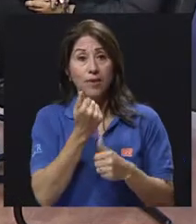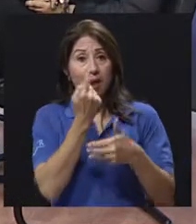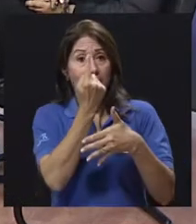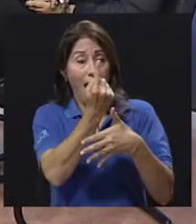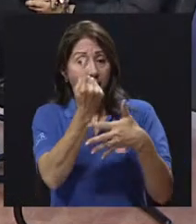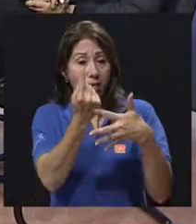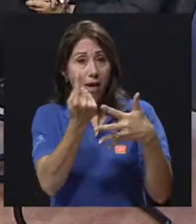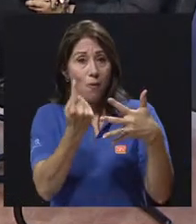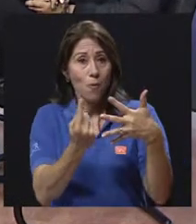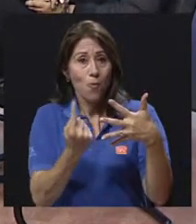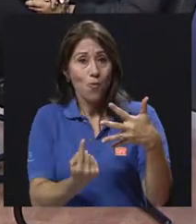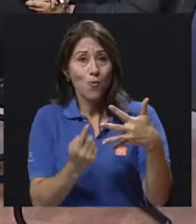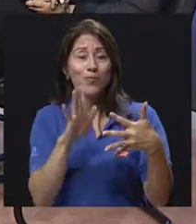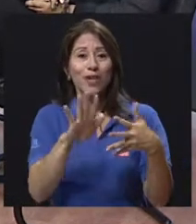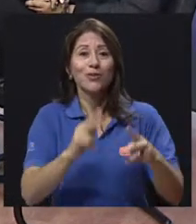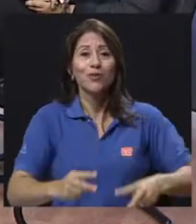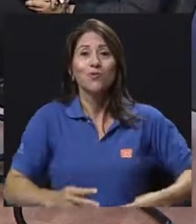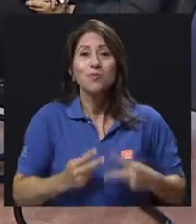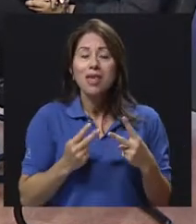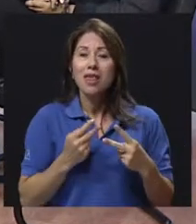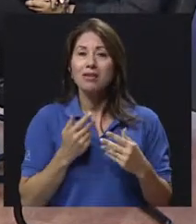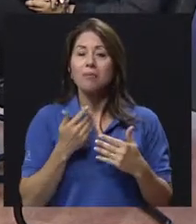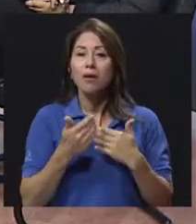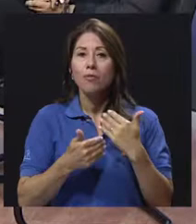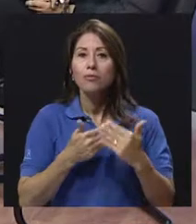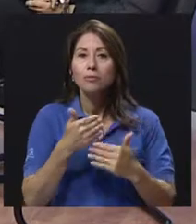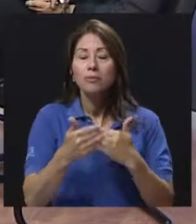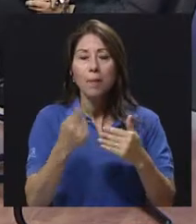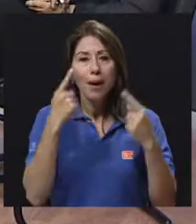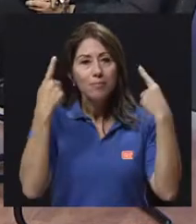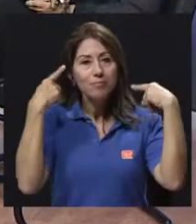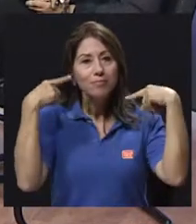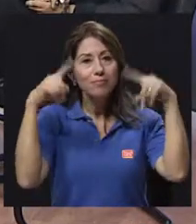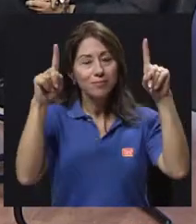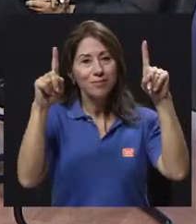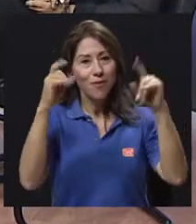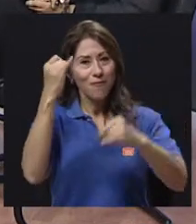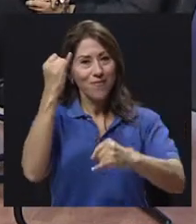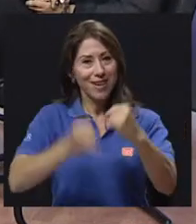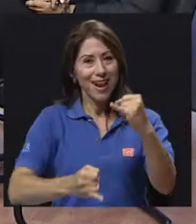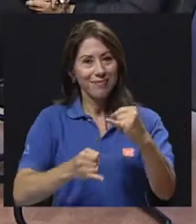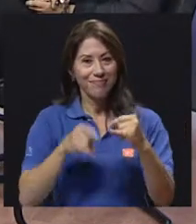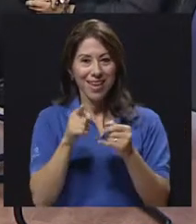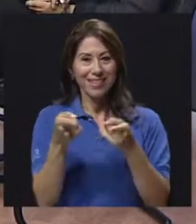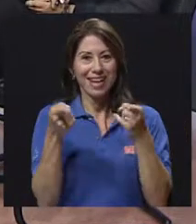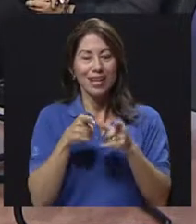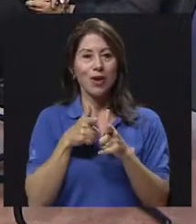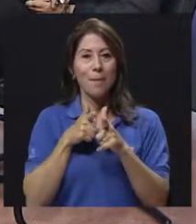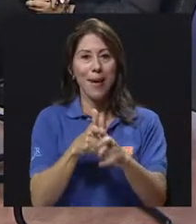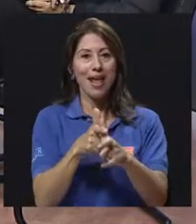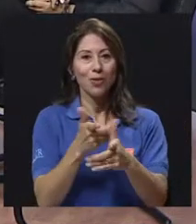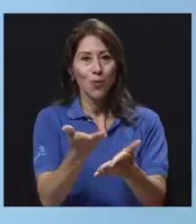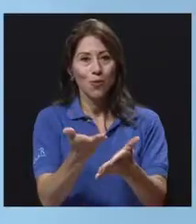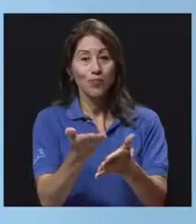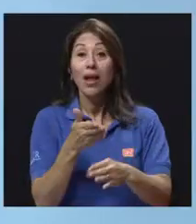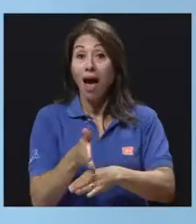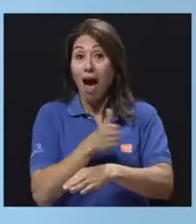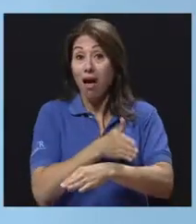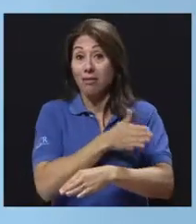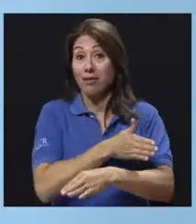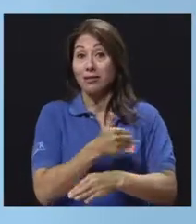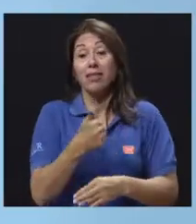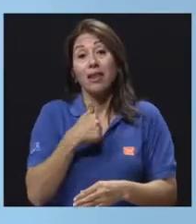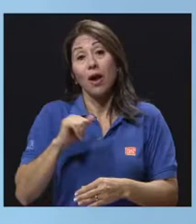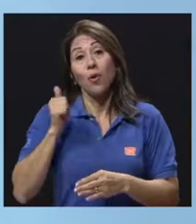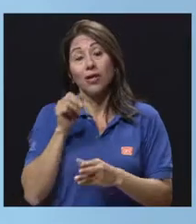ahí lo va hilando para poder tener, digamos, esa meta final, que en este caso era maratón, ¿verdad? Antes de eso ellos tienen otras